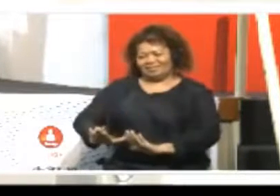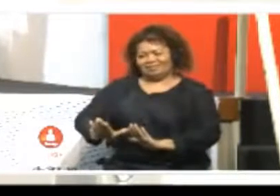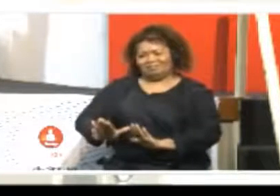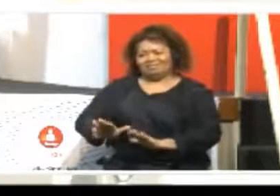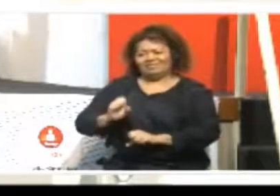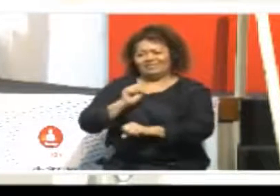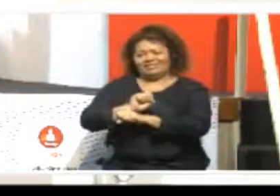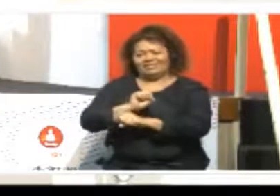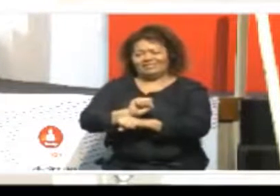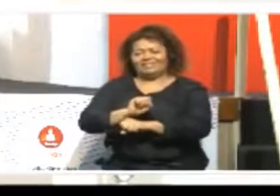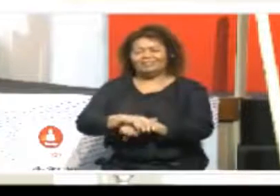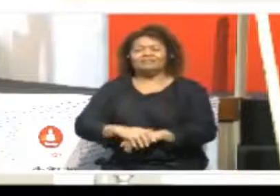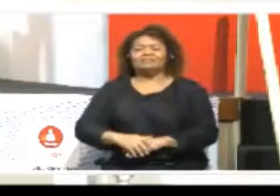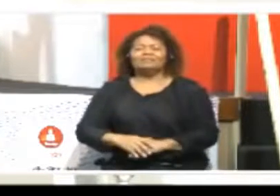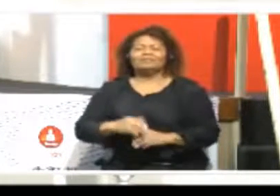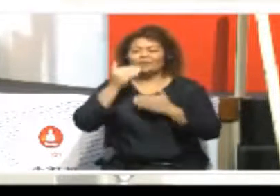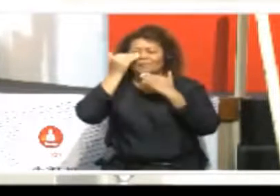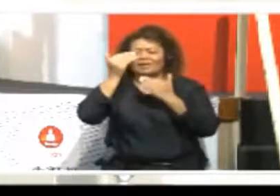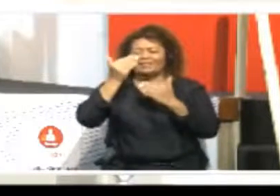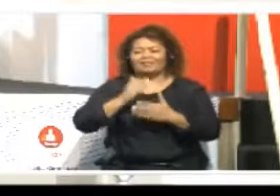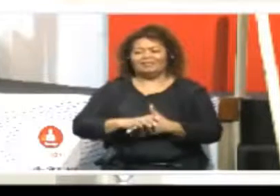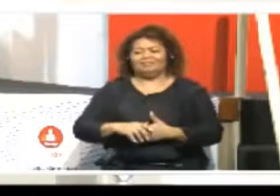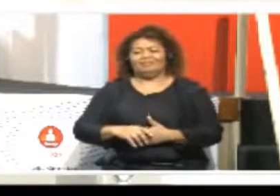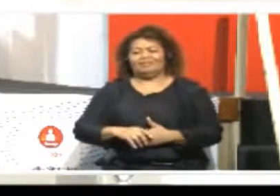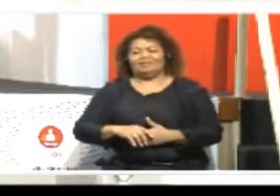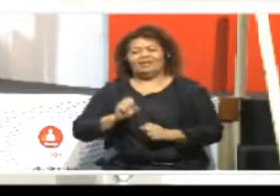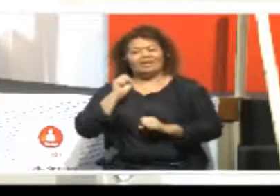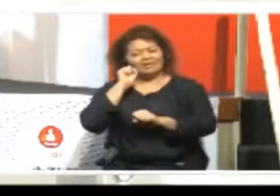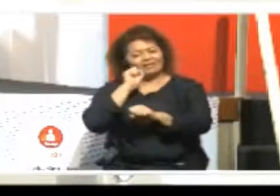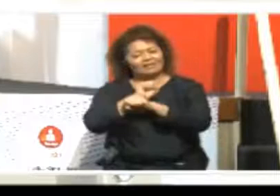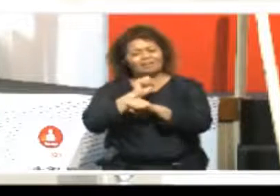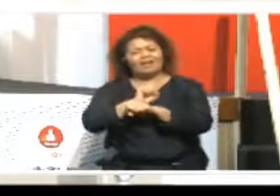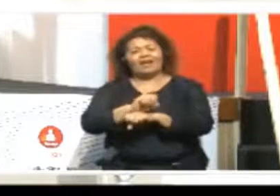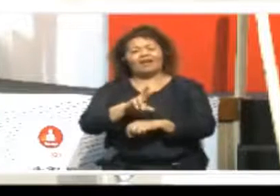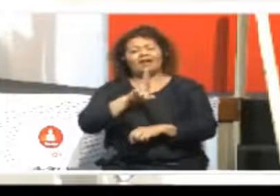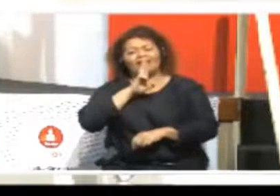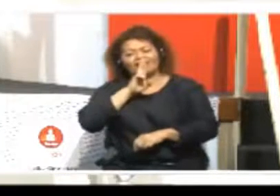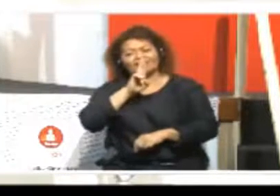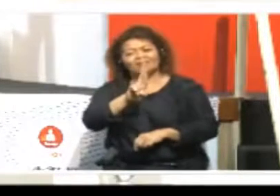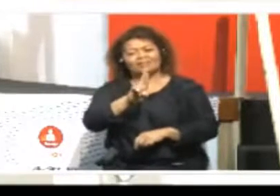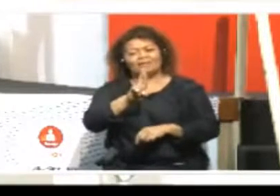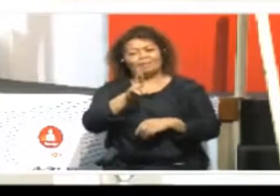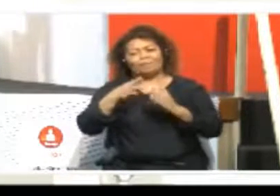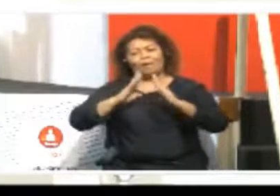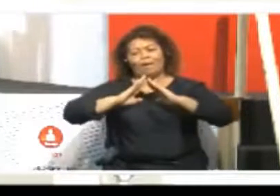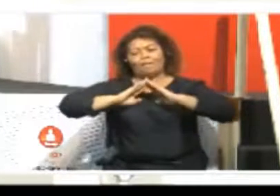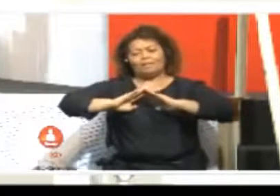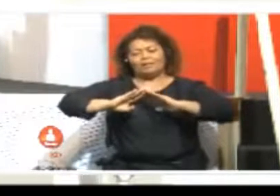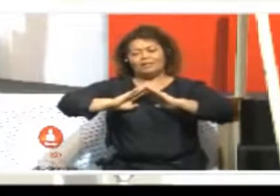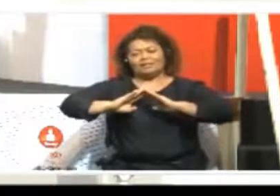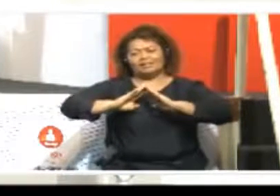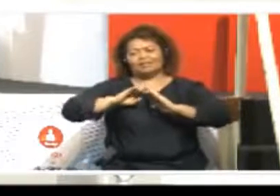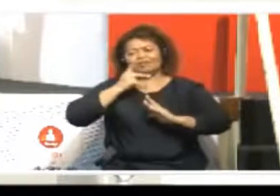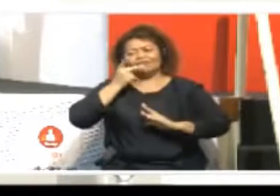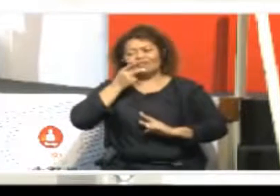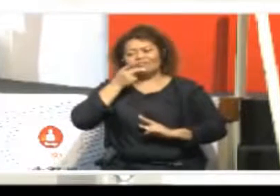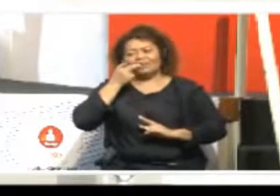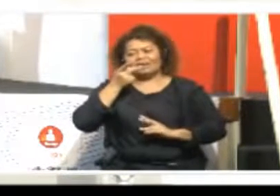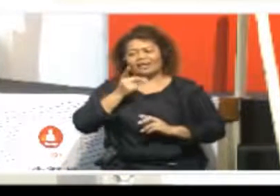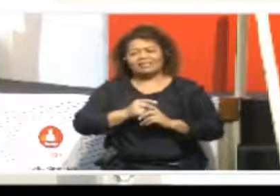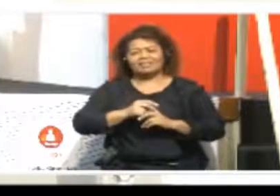Me pidieron que dijese la presentación en inglés, pero no sé si ustedes la prefieran en español.